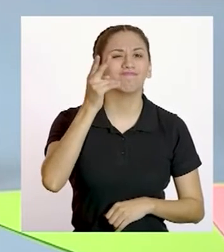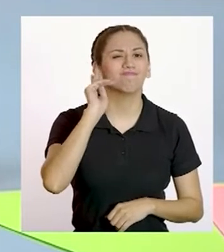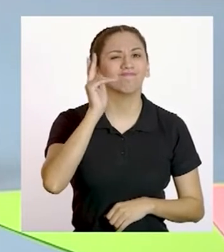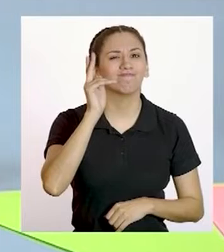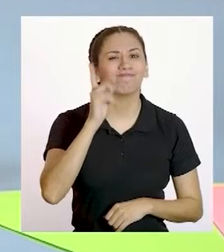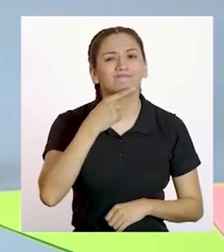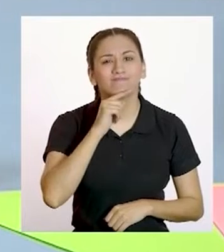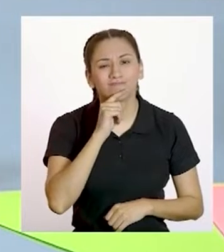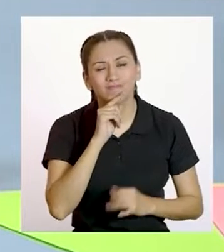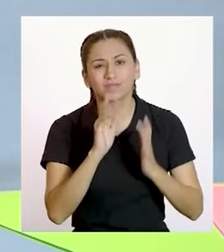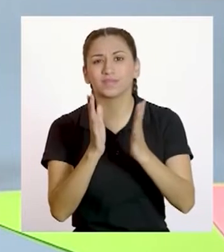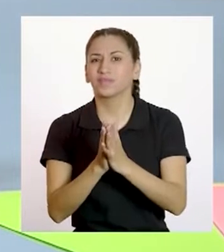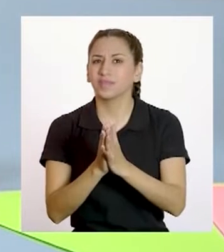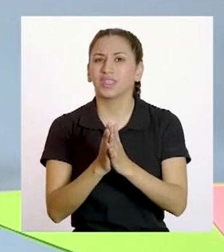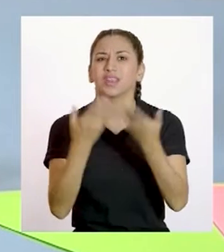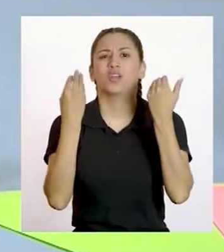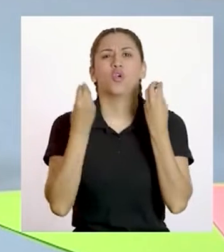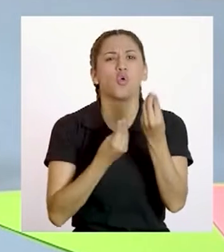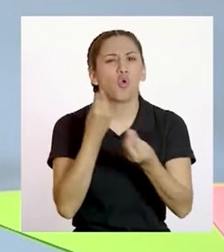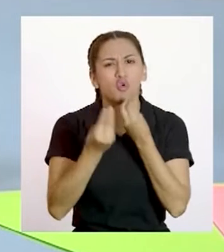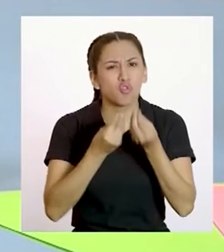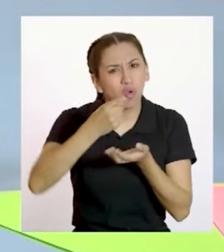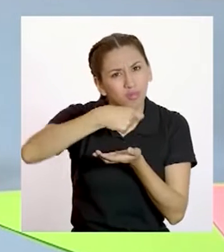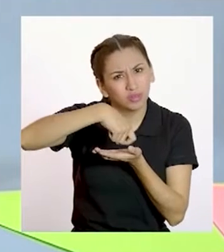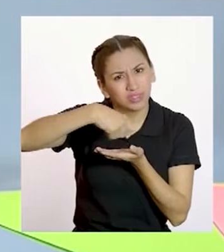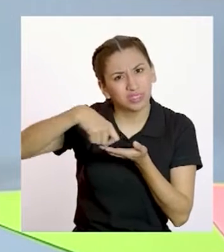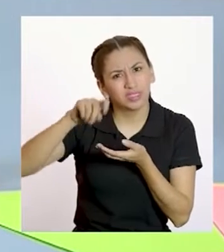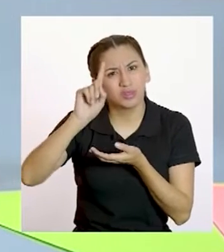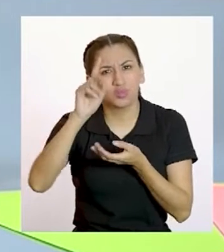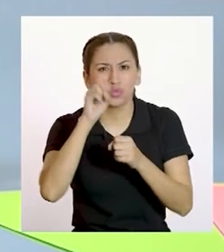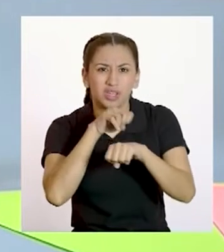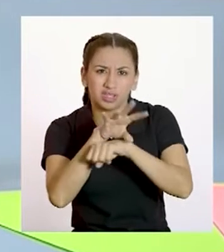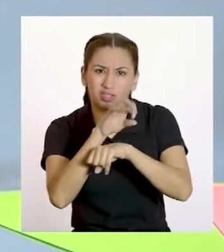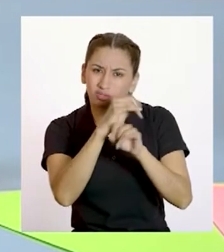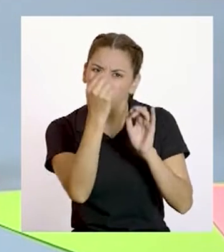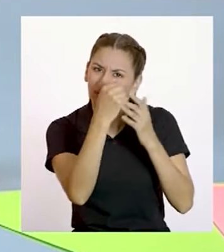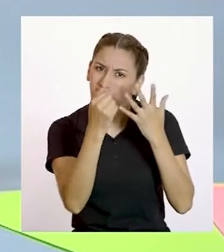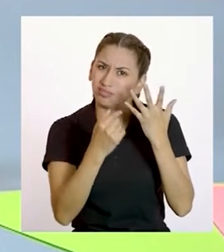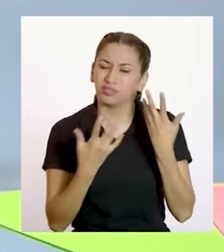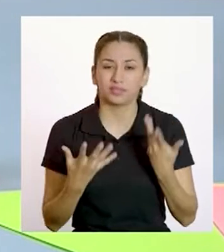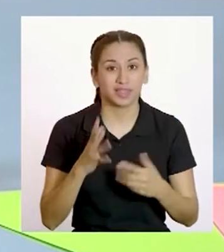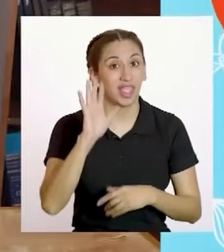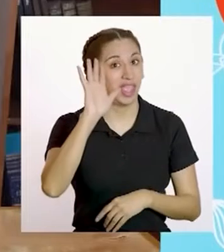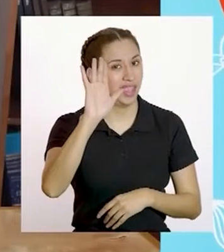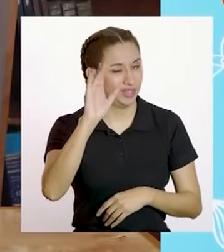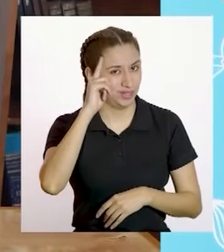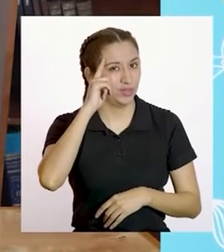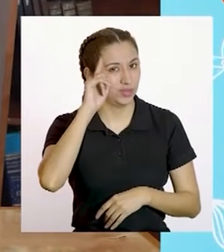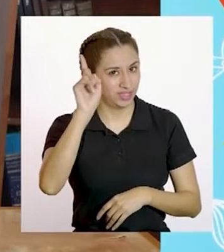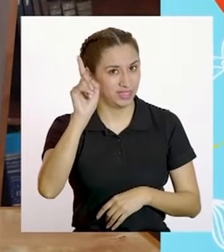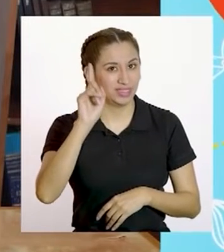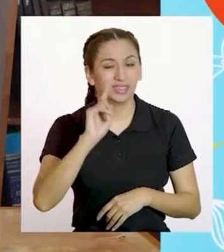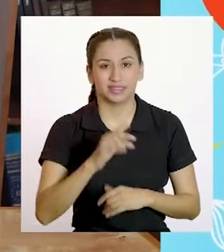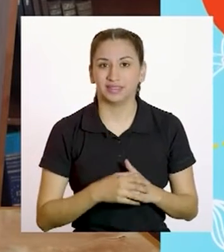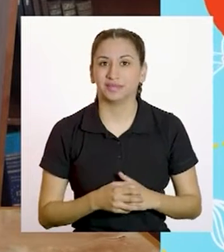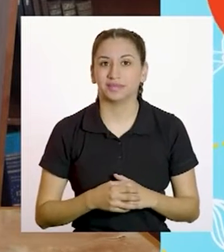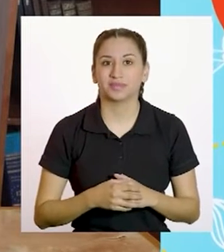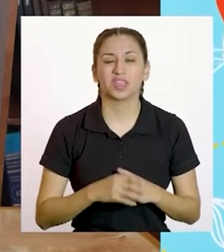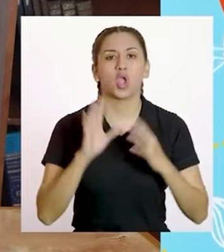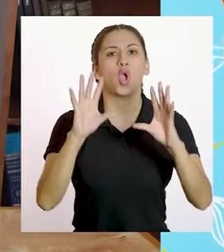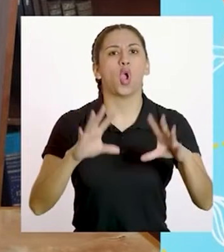Espere, profesora Felicitas. ¿Y cómo se escribe una recomendación? Tengo una idea,